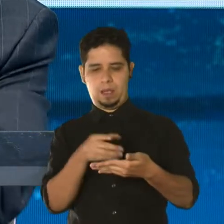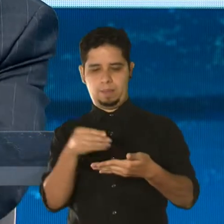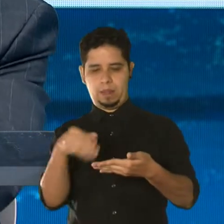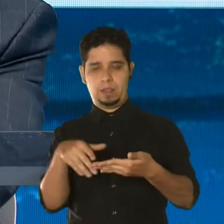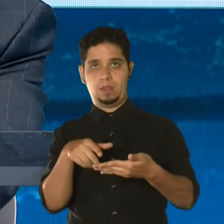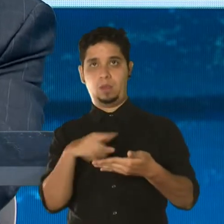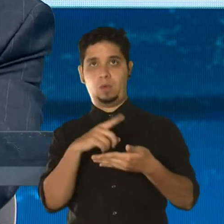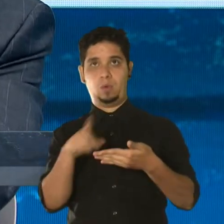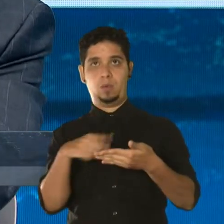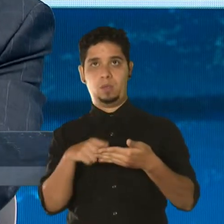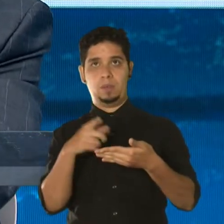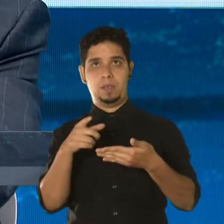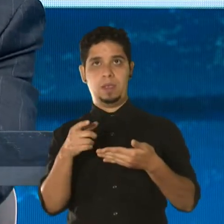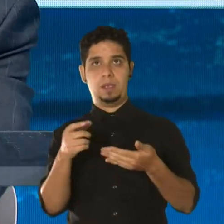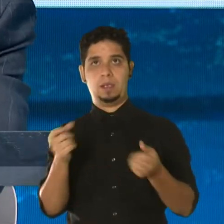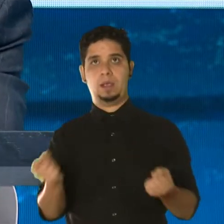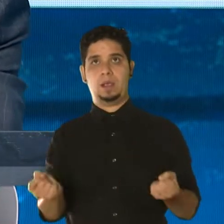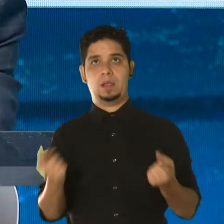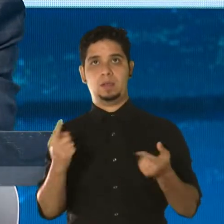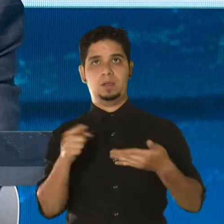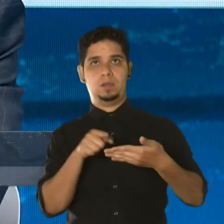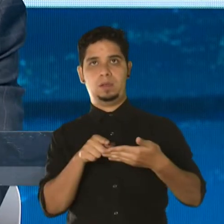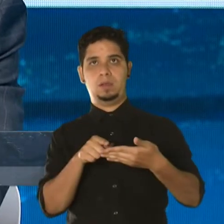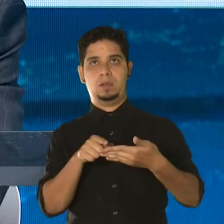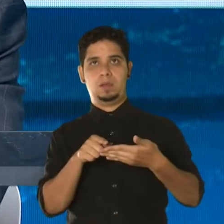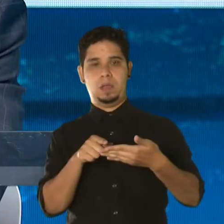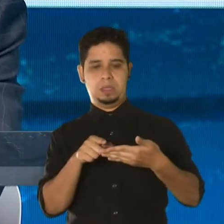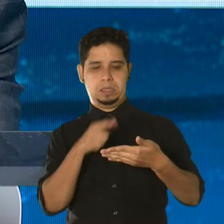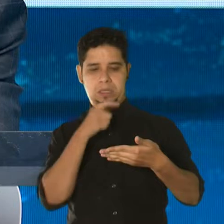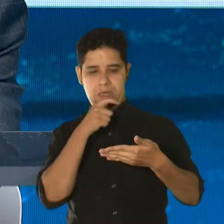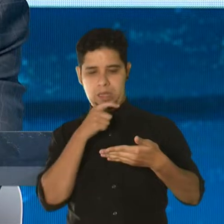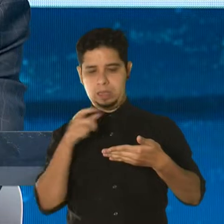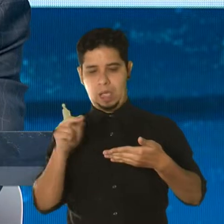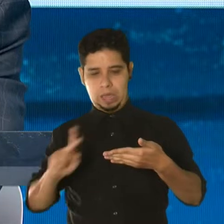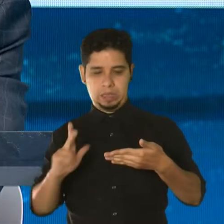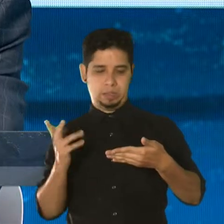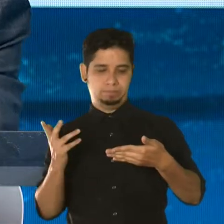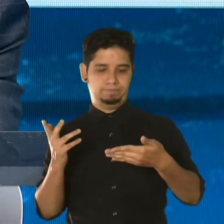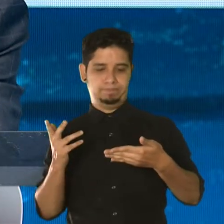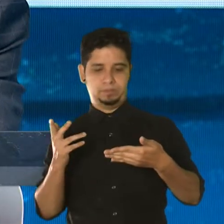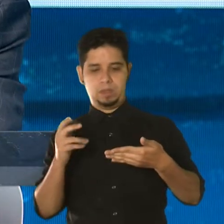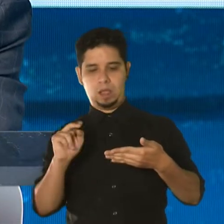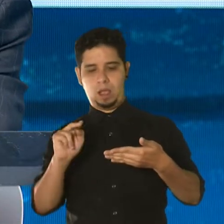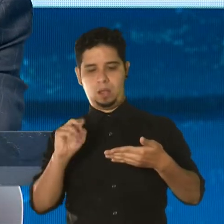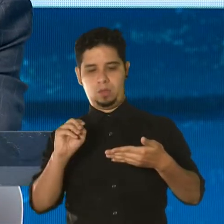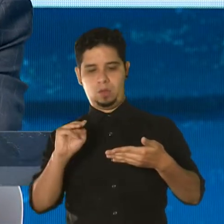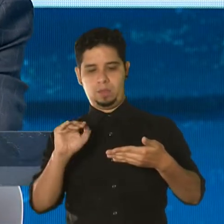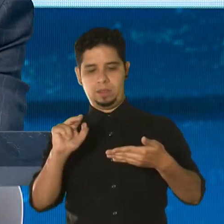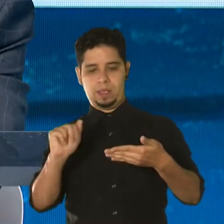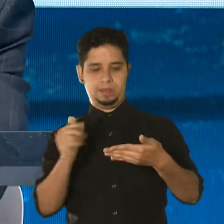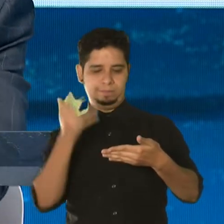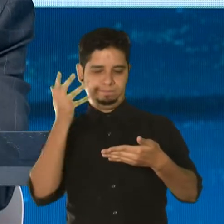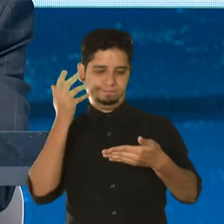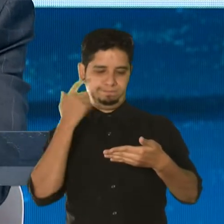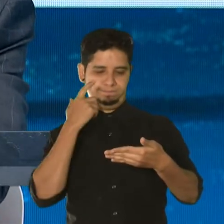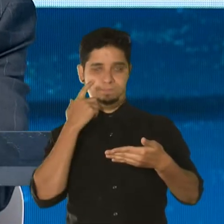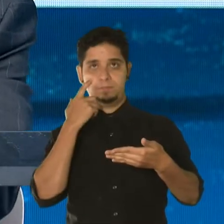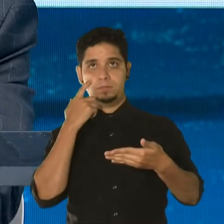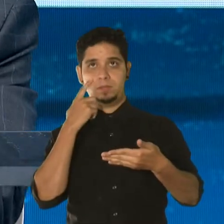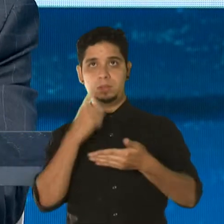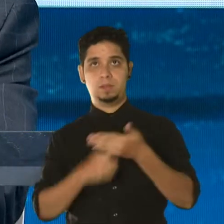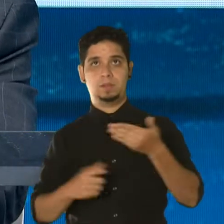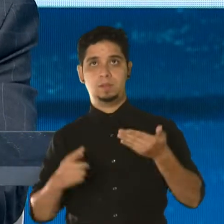y cuando mira el gasto más grande, dices es la gente, ¿verdad? Es el personal, la nómina. Entonces, los escritorios